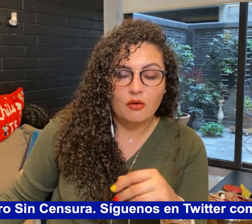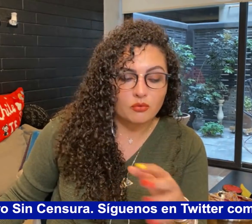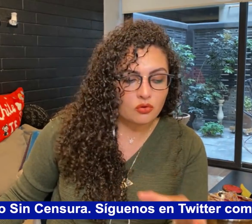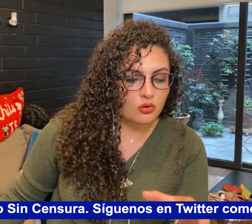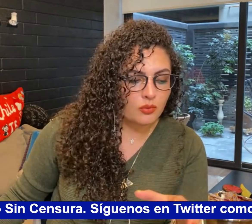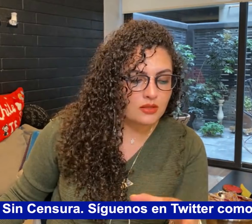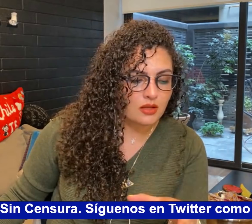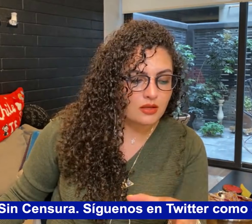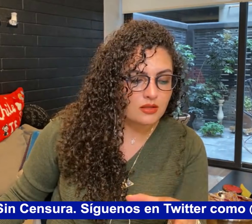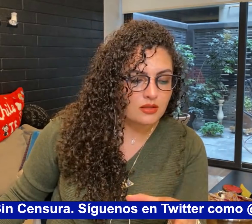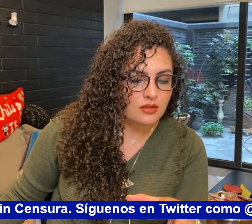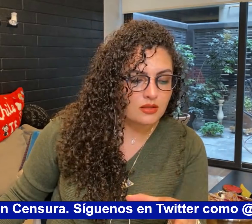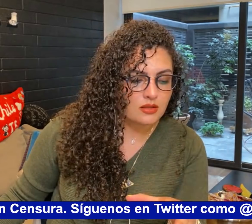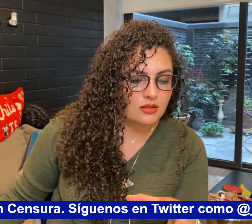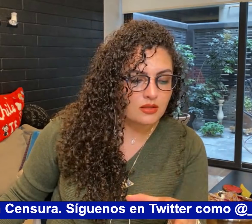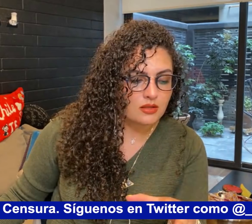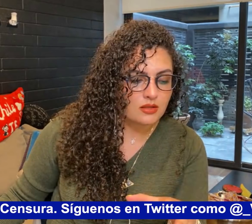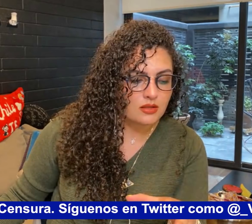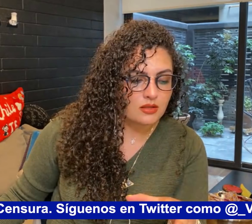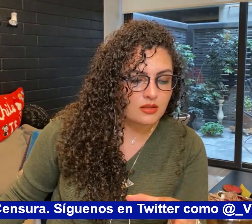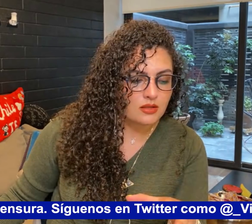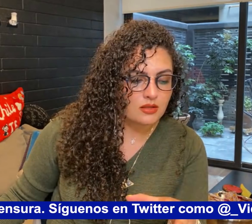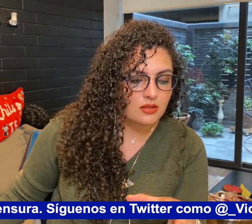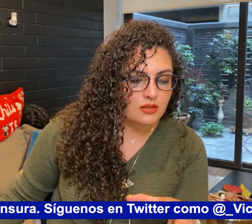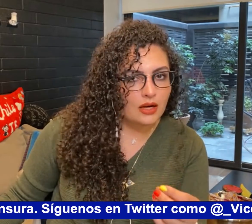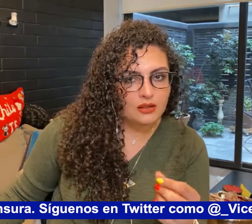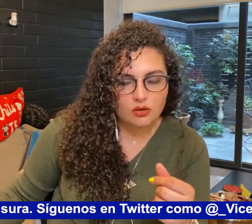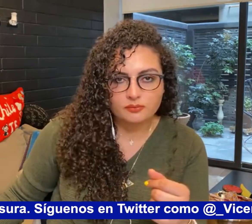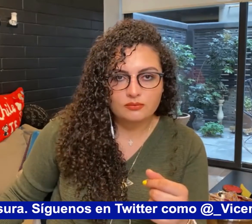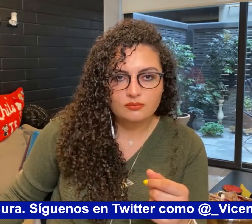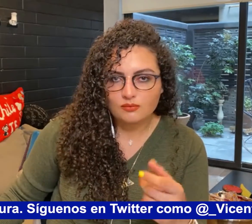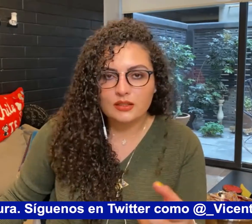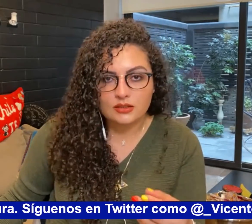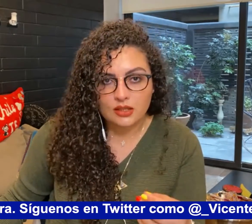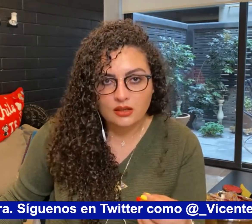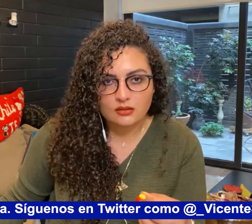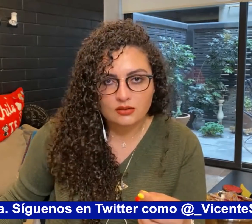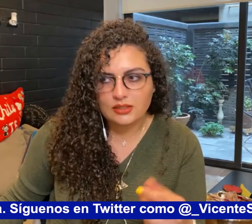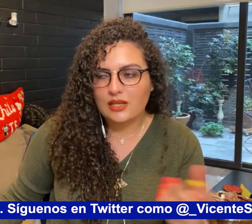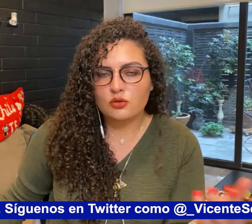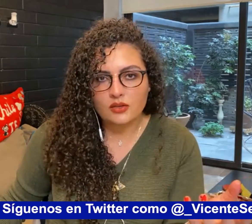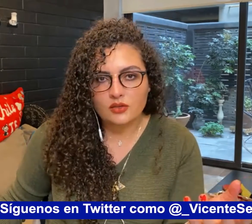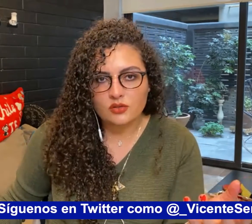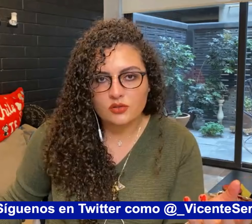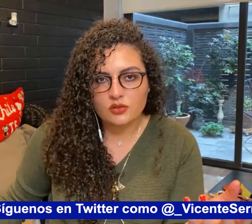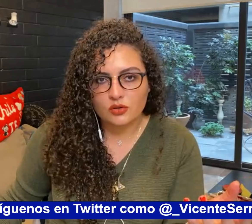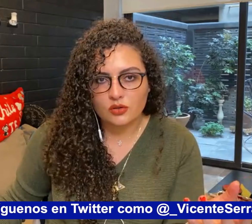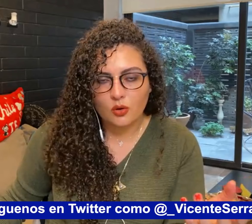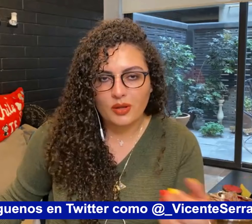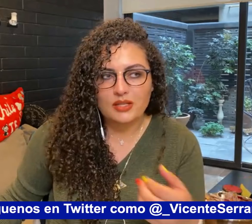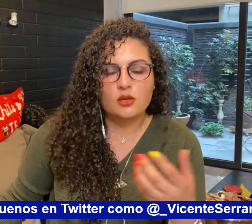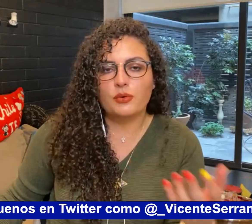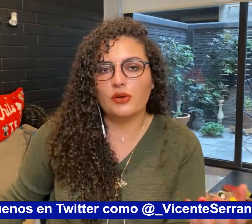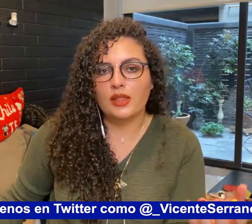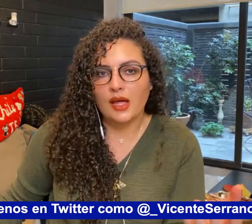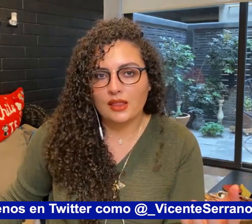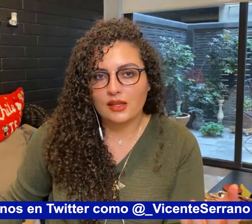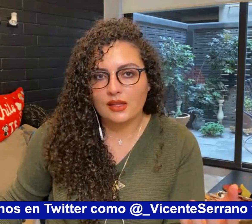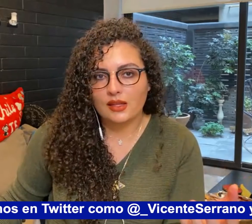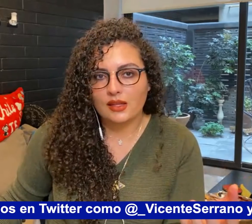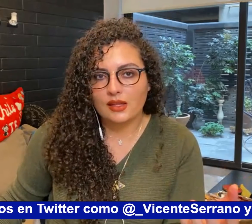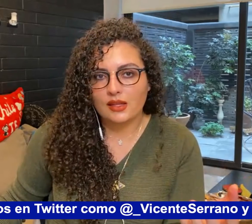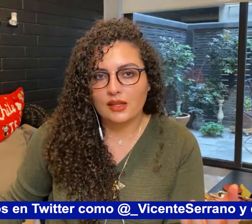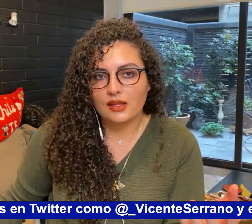quedarle claro a muchos columnistas que no hay tal intención de existir, ya se hubiera hecho, hubiera sido